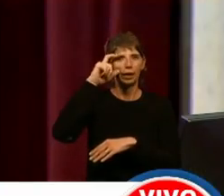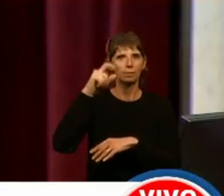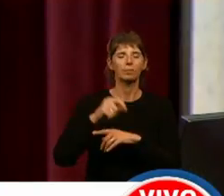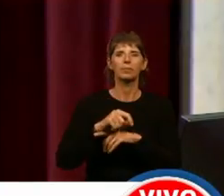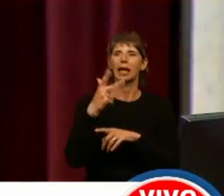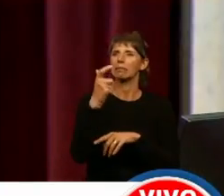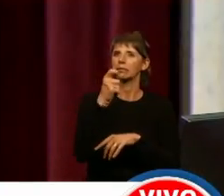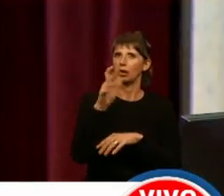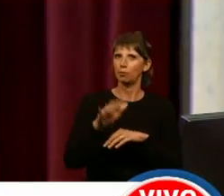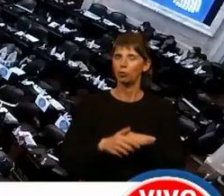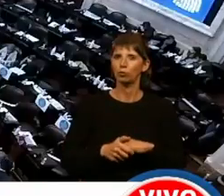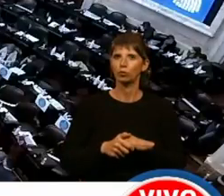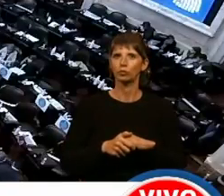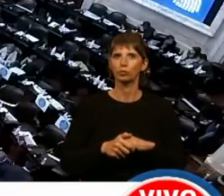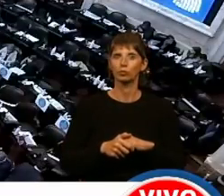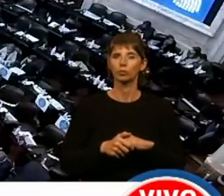minutos